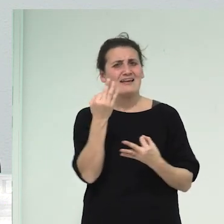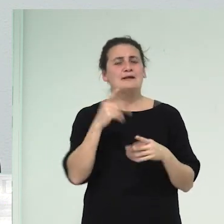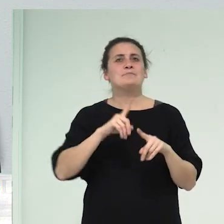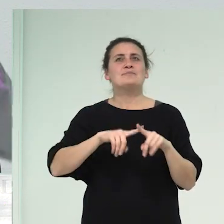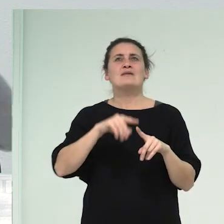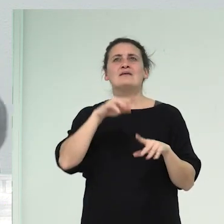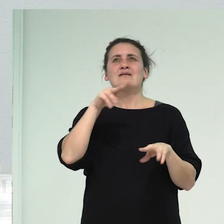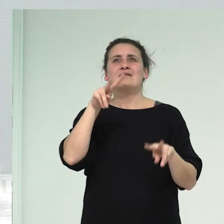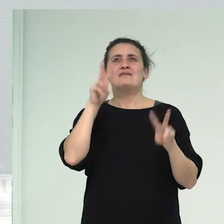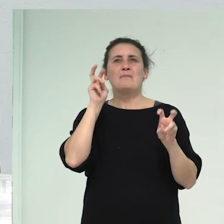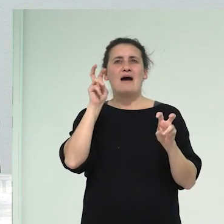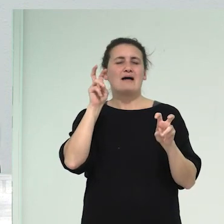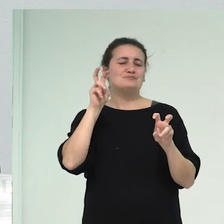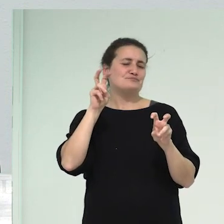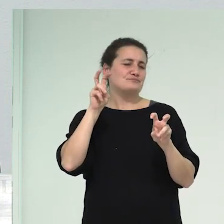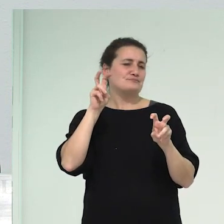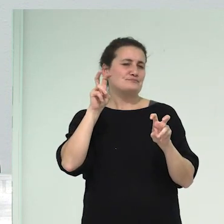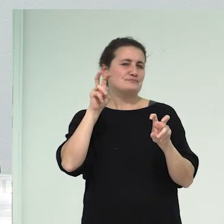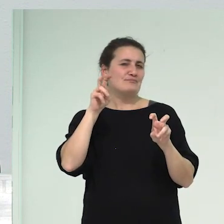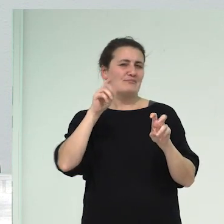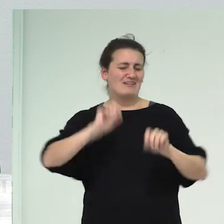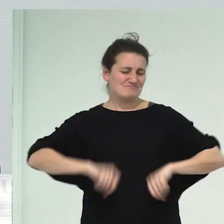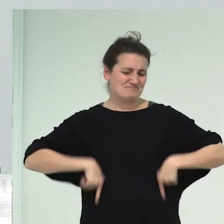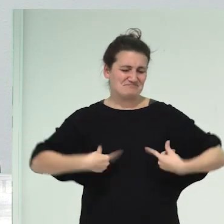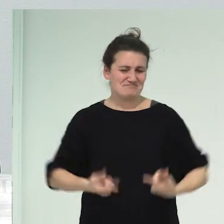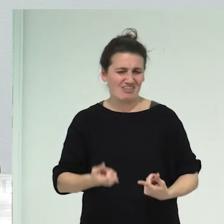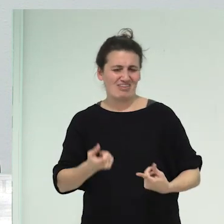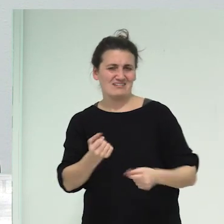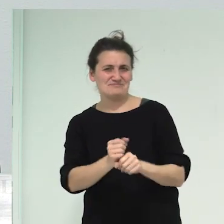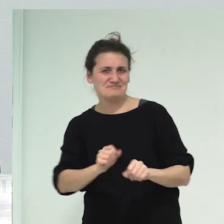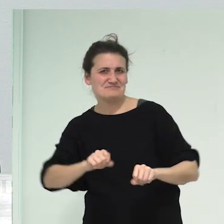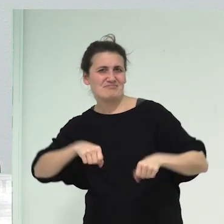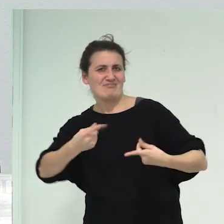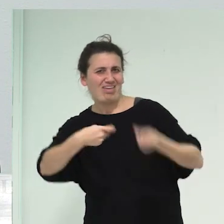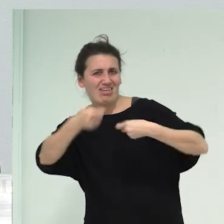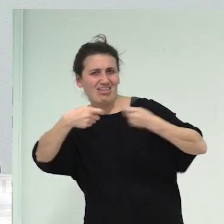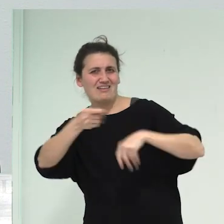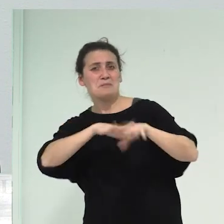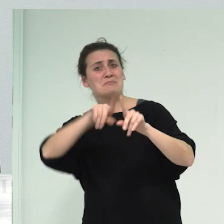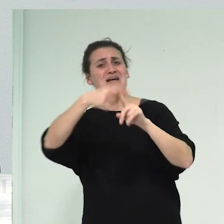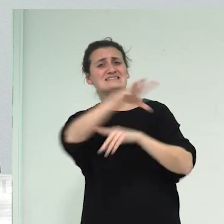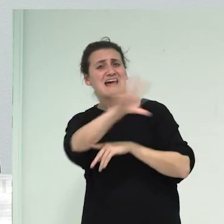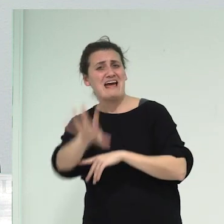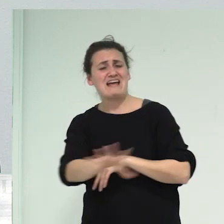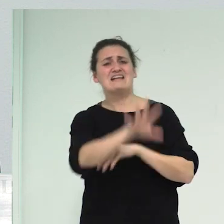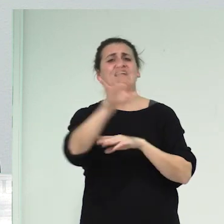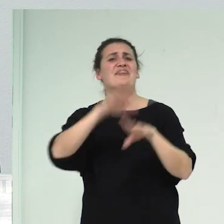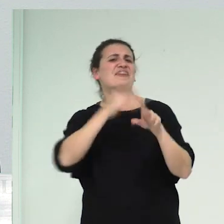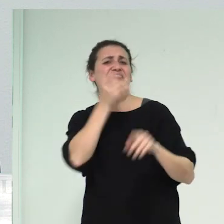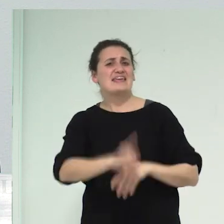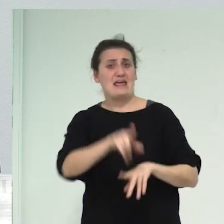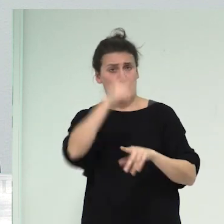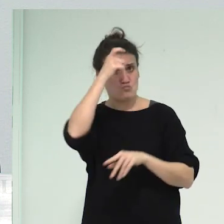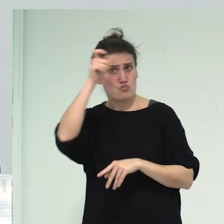están sometidos los territorios o los territorios en América Latina. ¿Y los territorios de quiénes? De los